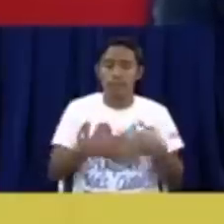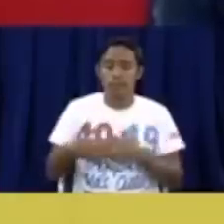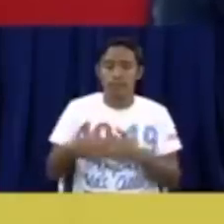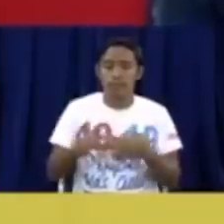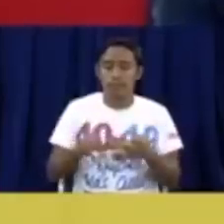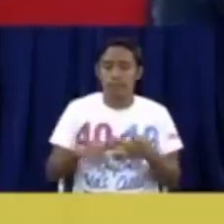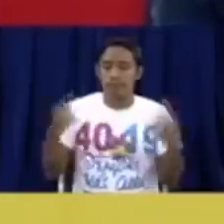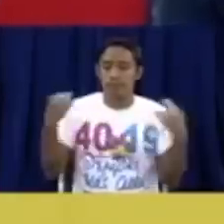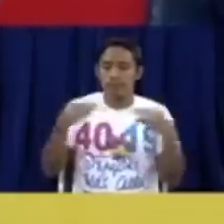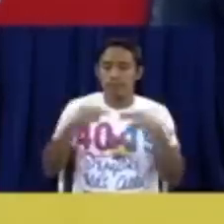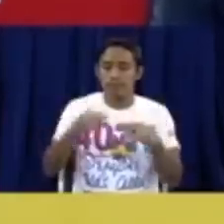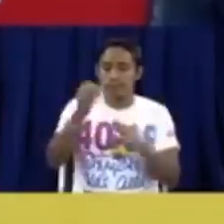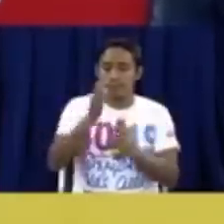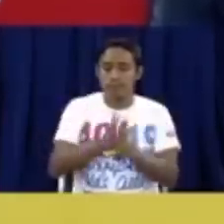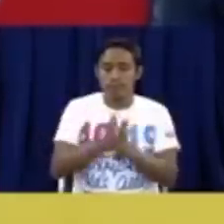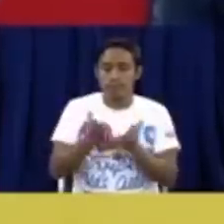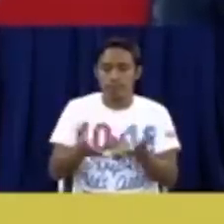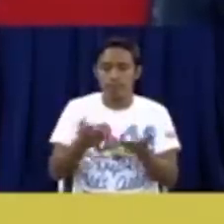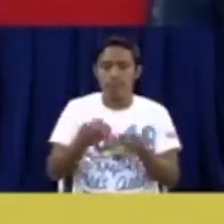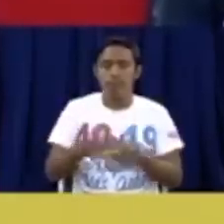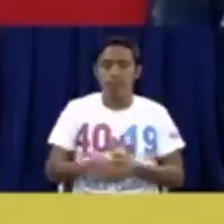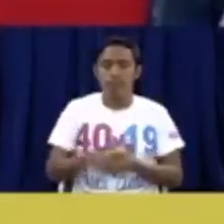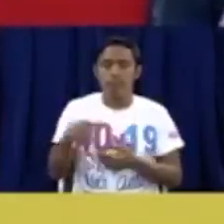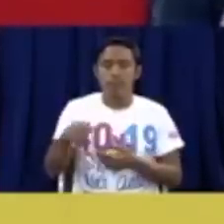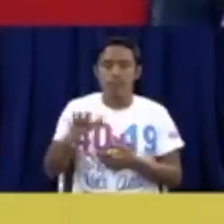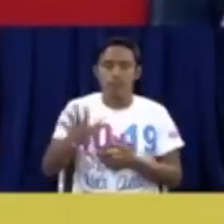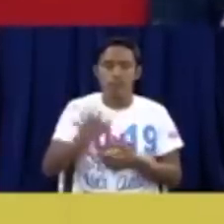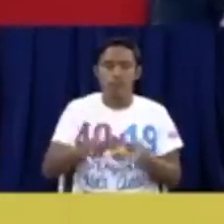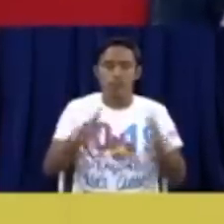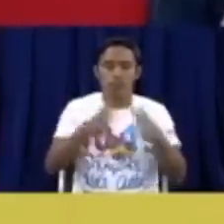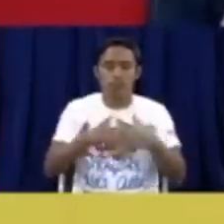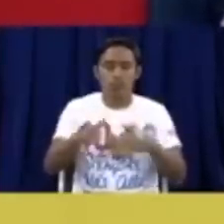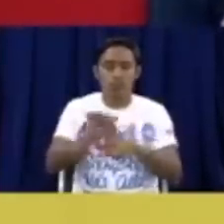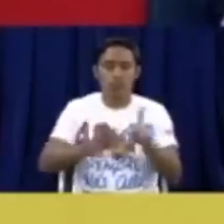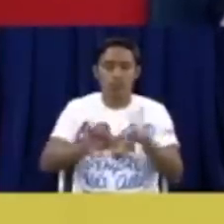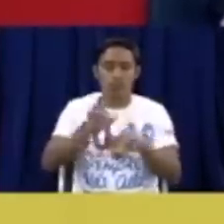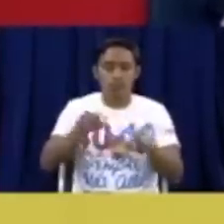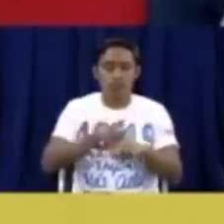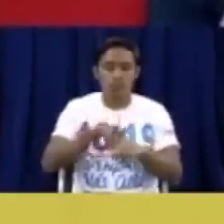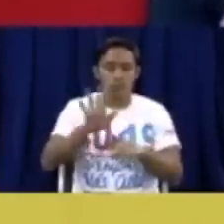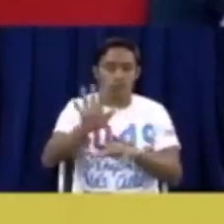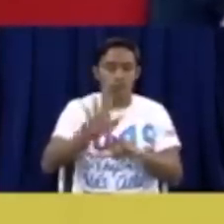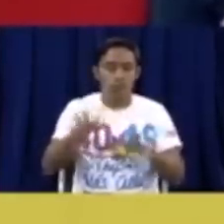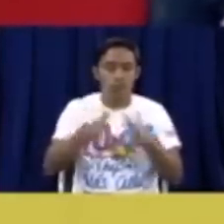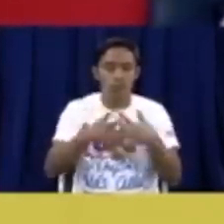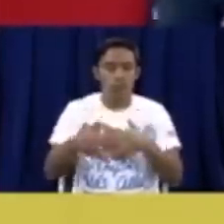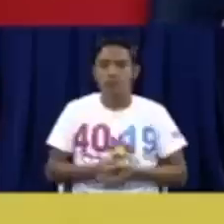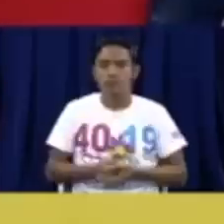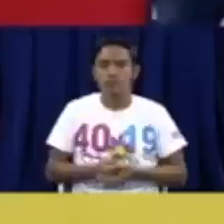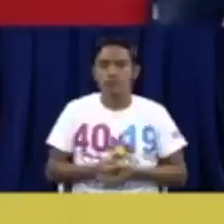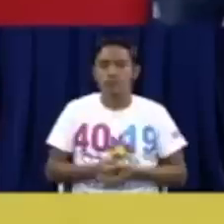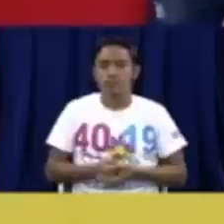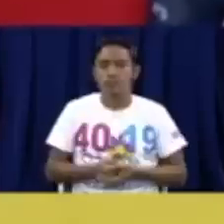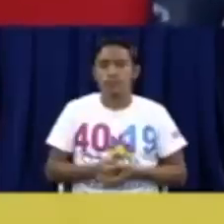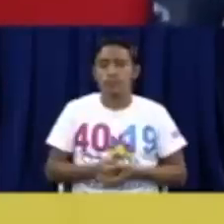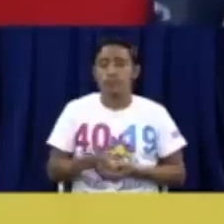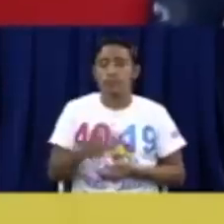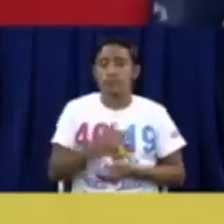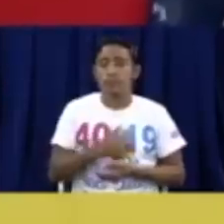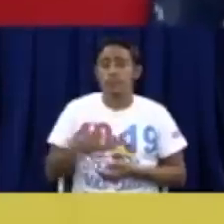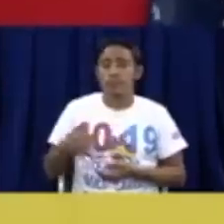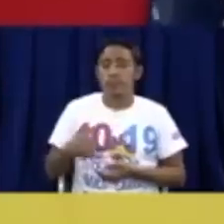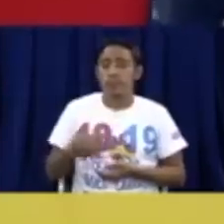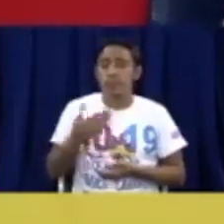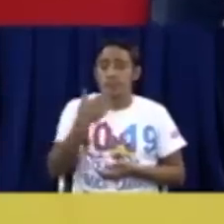profesores de Biblia en el Senado norteamericano, un favor, hacer sus